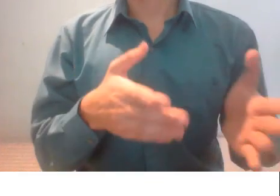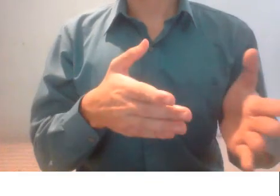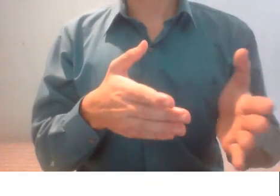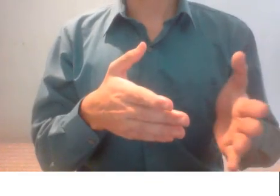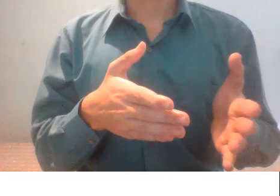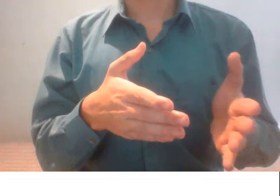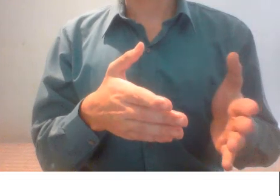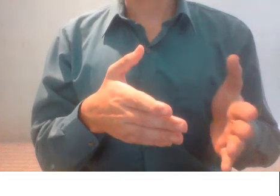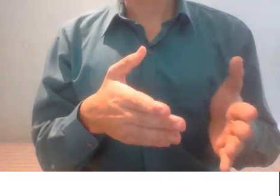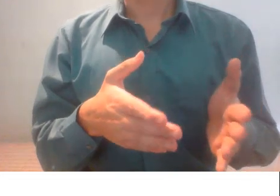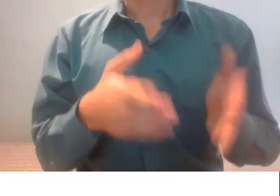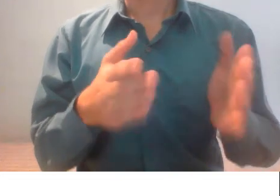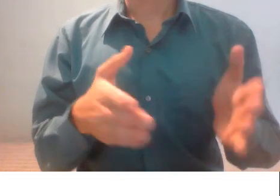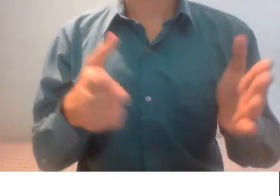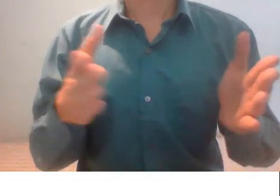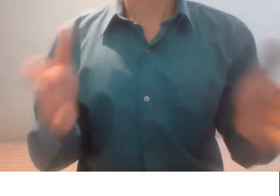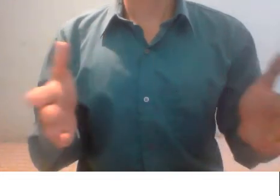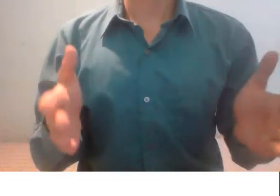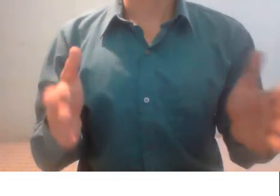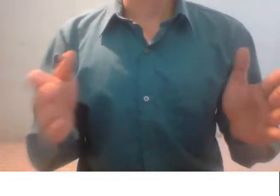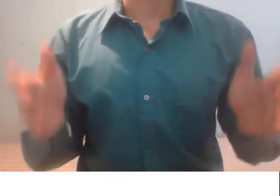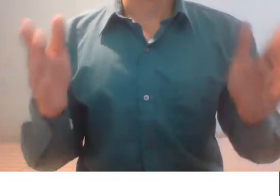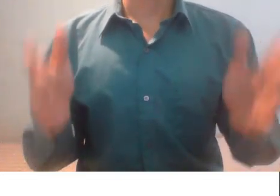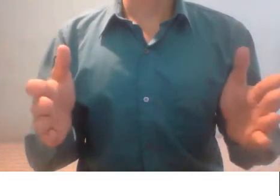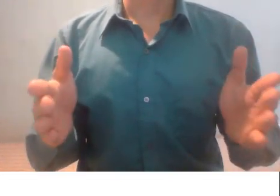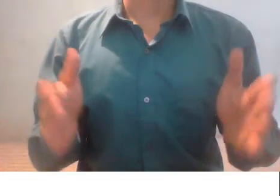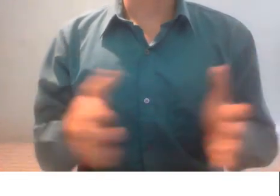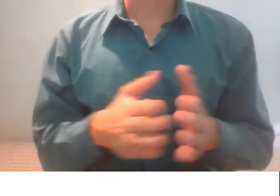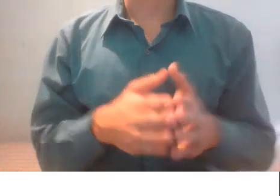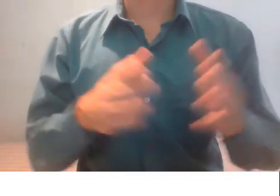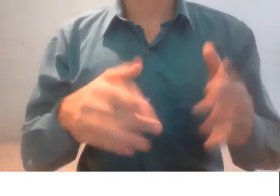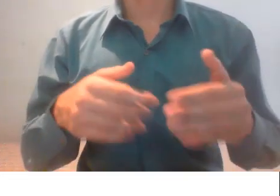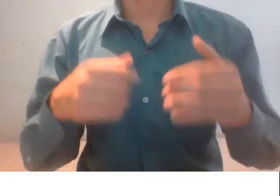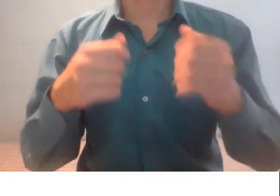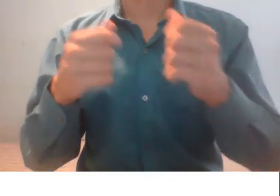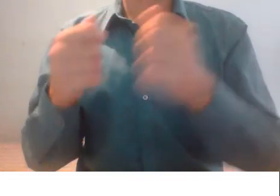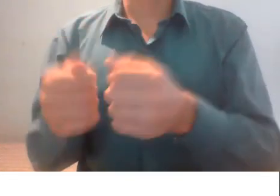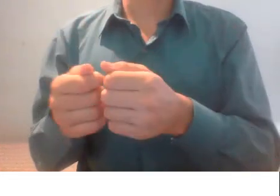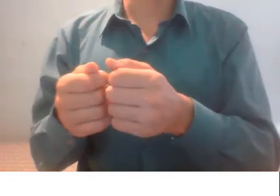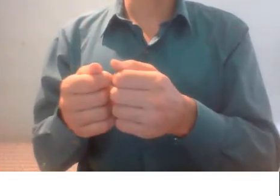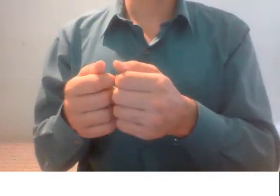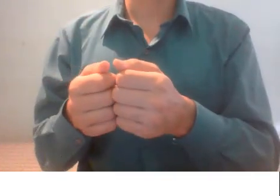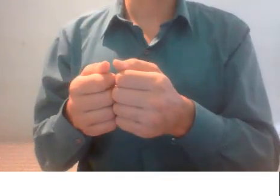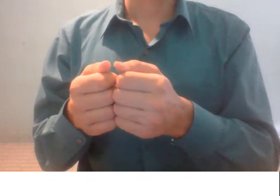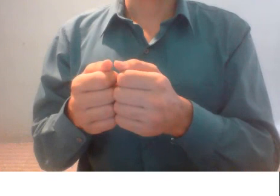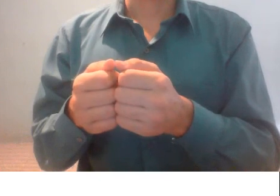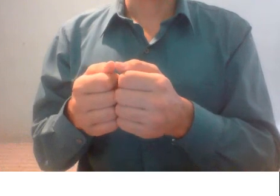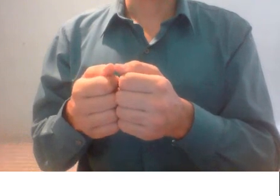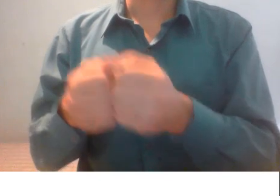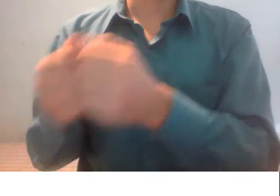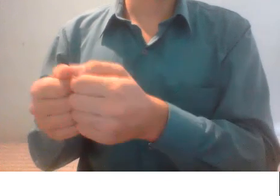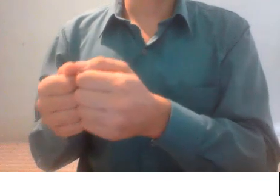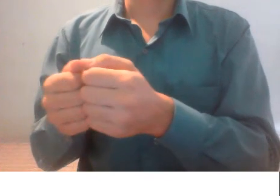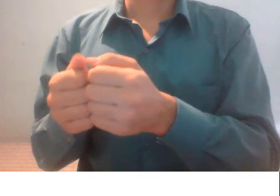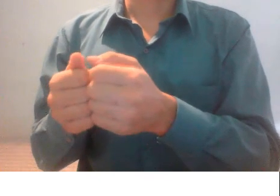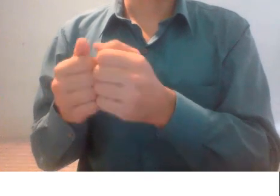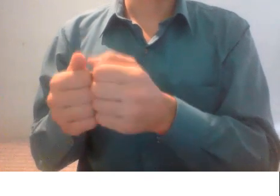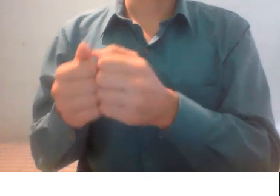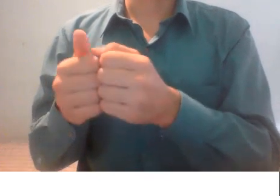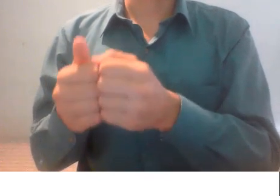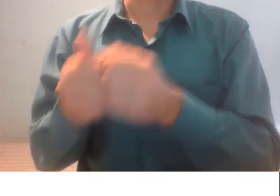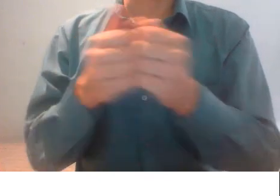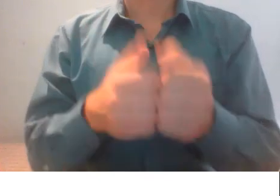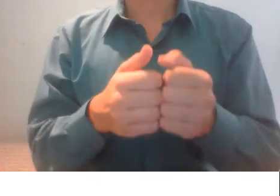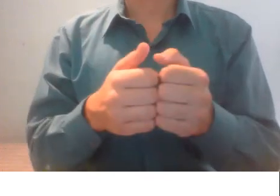no pagaron en el pasado. Entonces hay que ser realistas. El hecho de que me vengas a decir que es mejor calcular un delito con